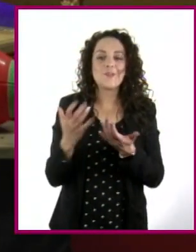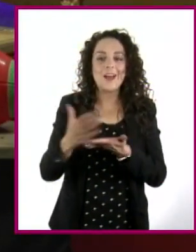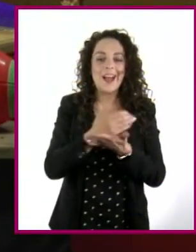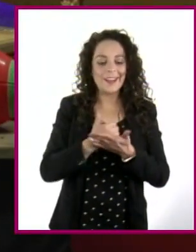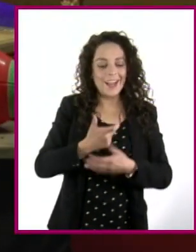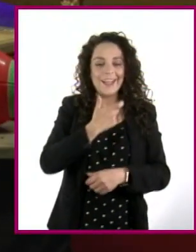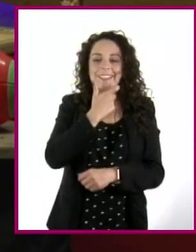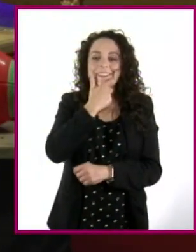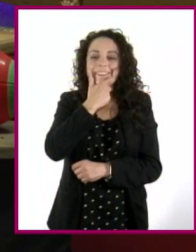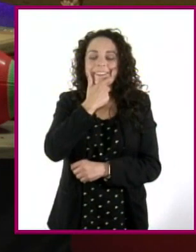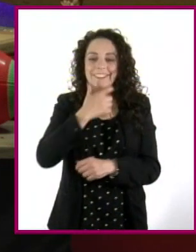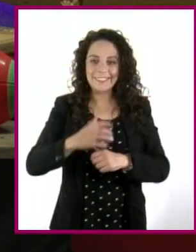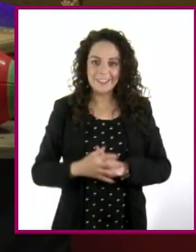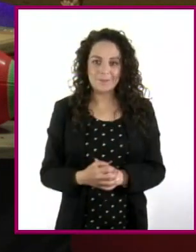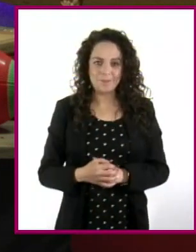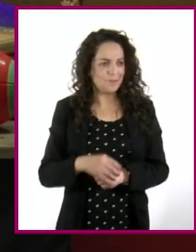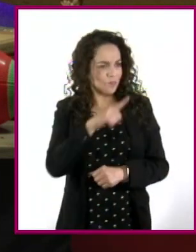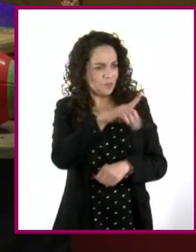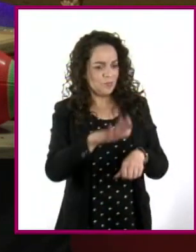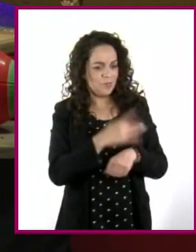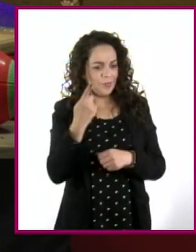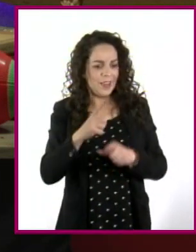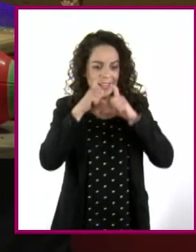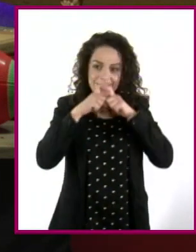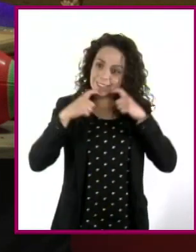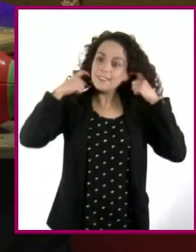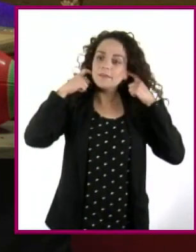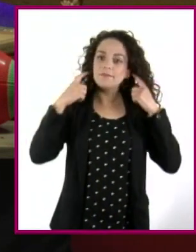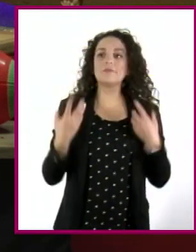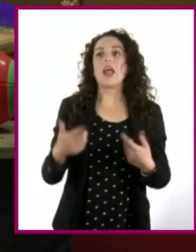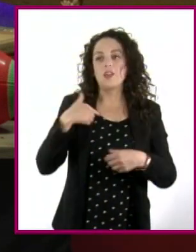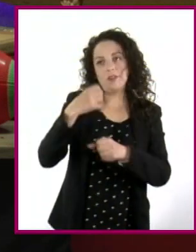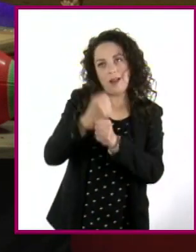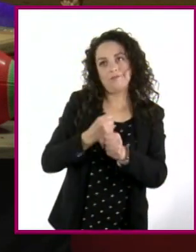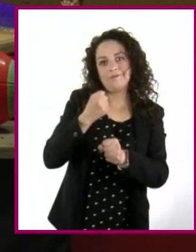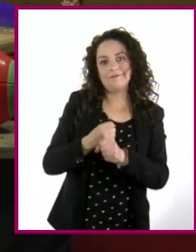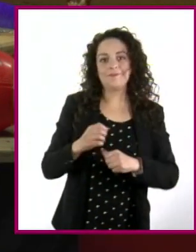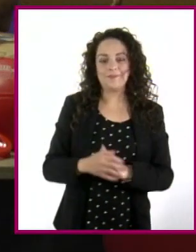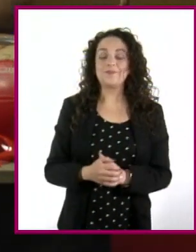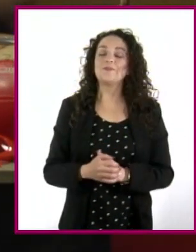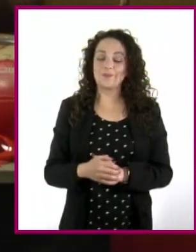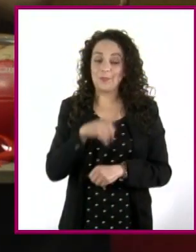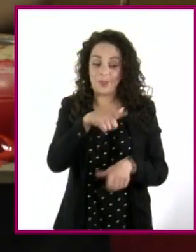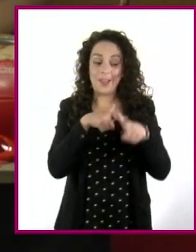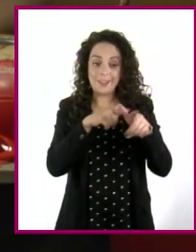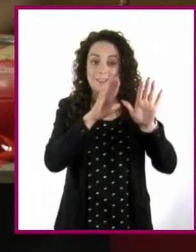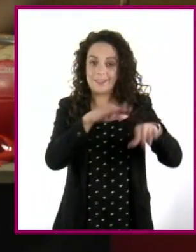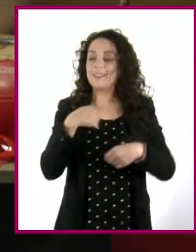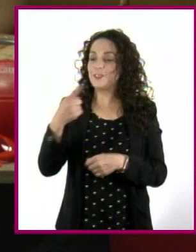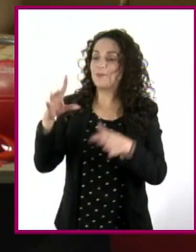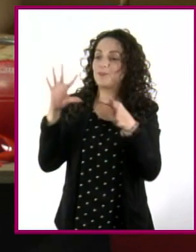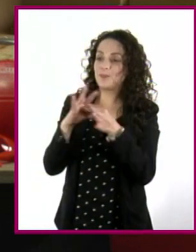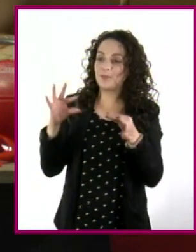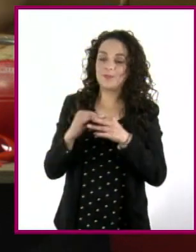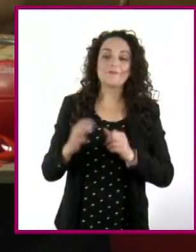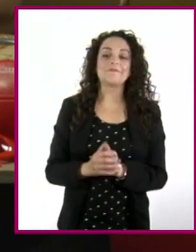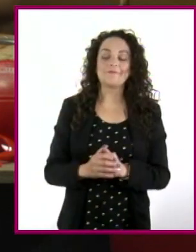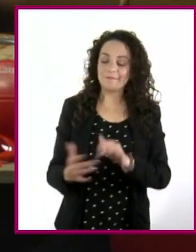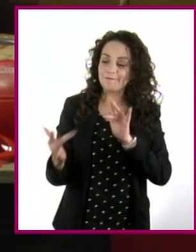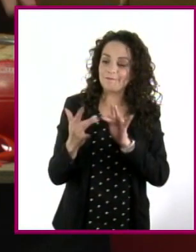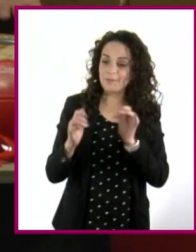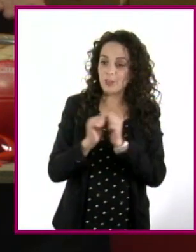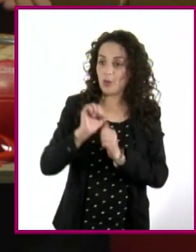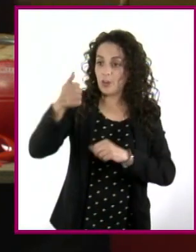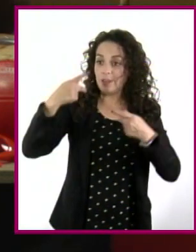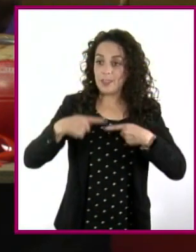esa gran sonrisa? ¿Practica una comunicación eficaz? Pues manténla mientras te cuento esto. Las relaciones interpersonales se dan en